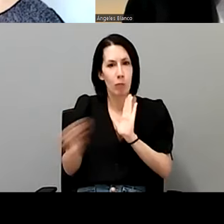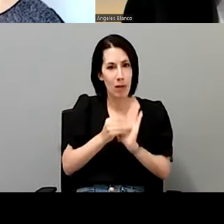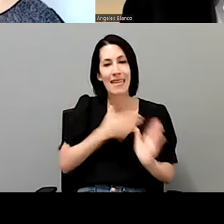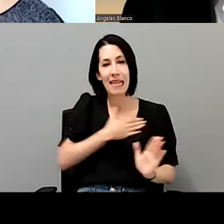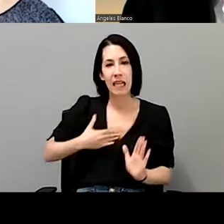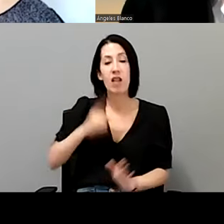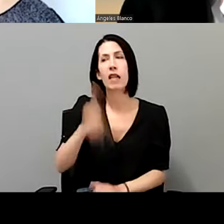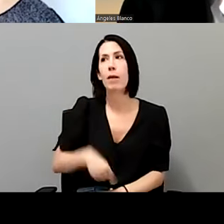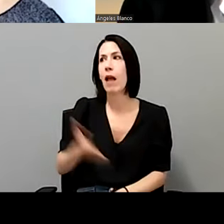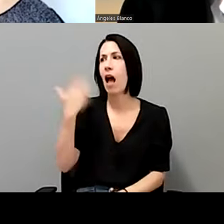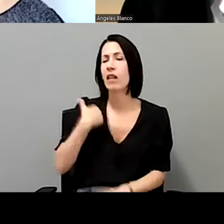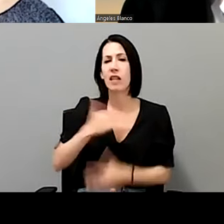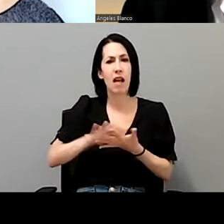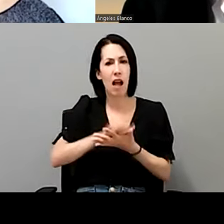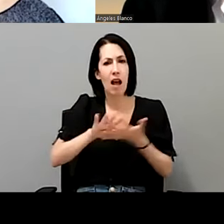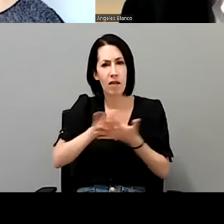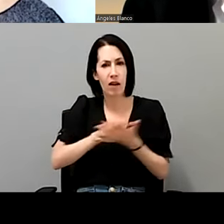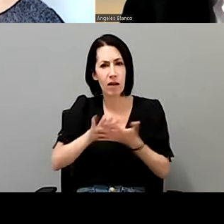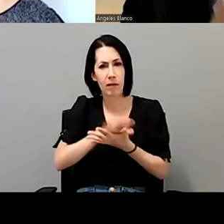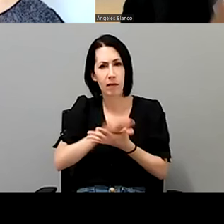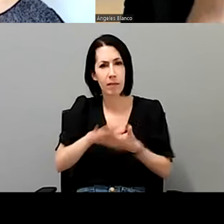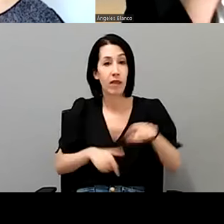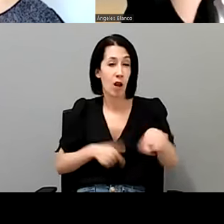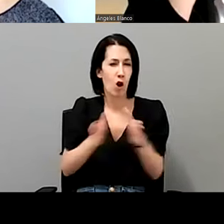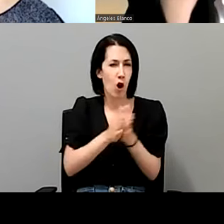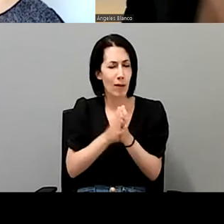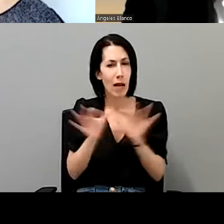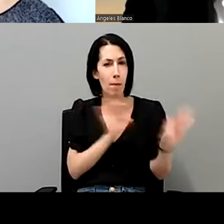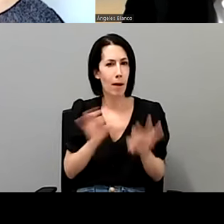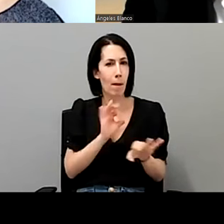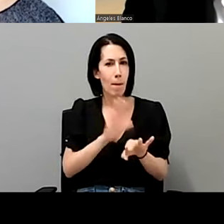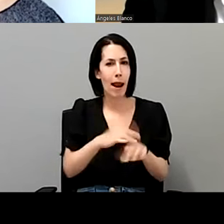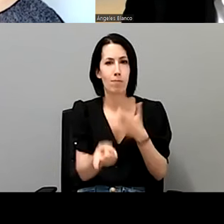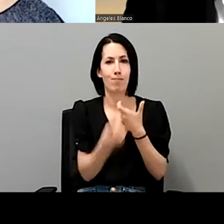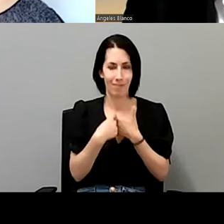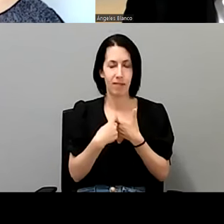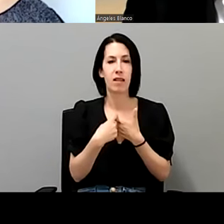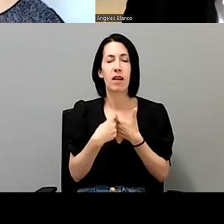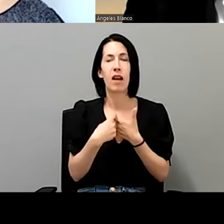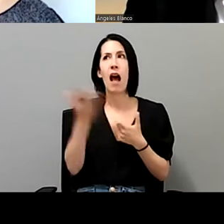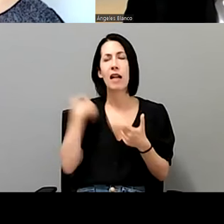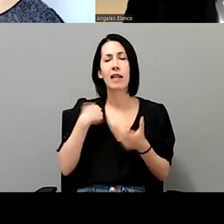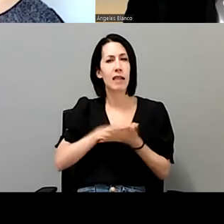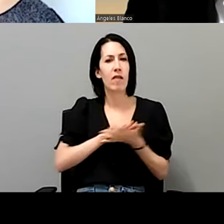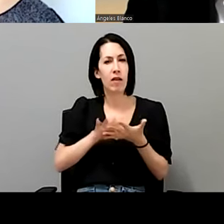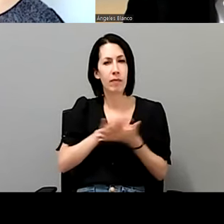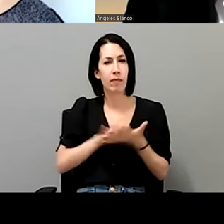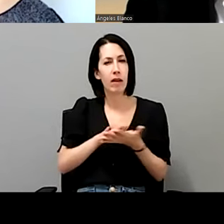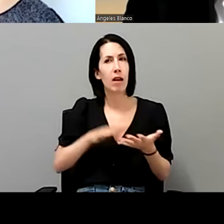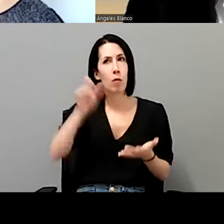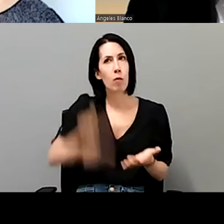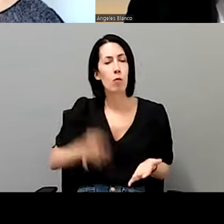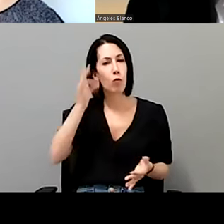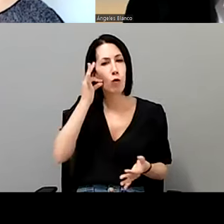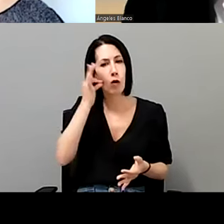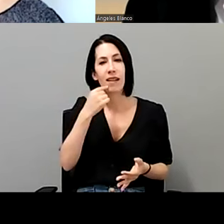Luego salió un comentario antes, que mientras Coral se conecta, que era, Fernanda decía lo